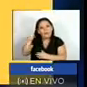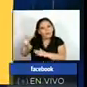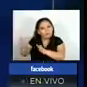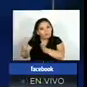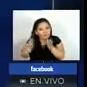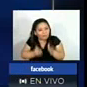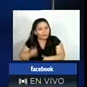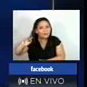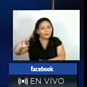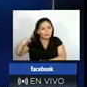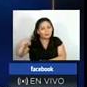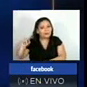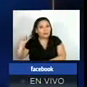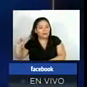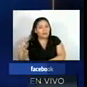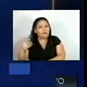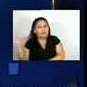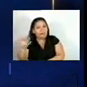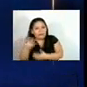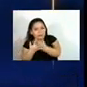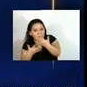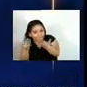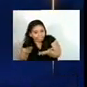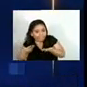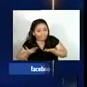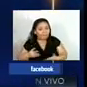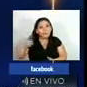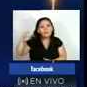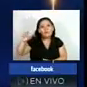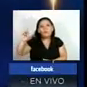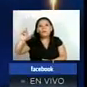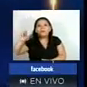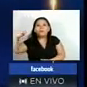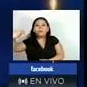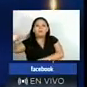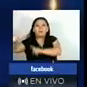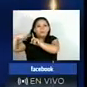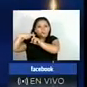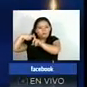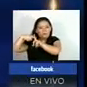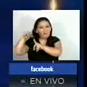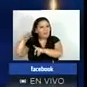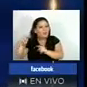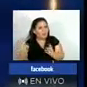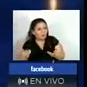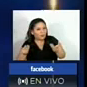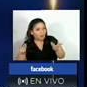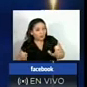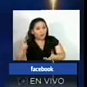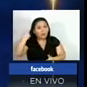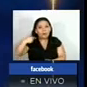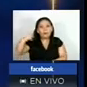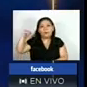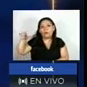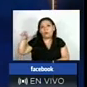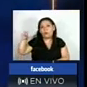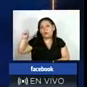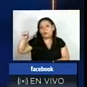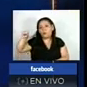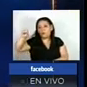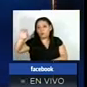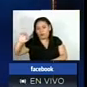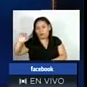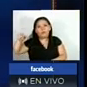tercer caso. solicita donantes del plasma de tipo ORH positivo. Esto es para José Roberto Guadrón